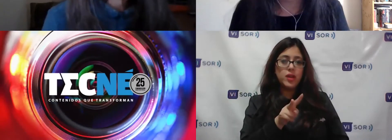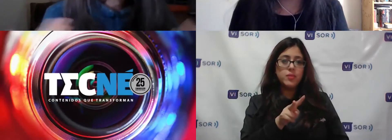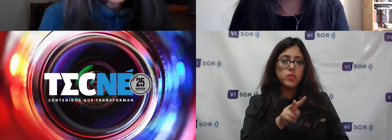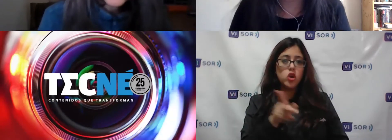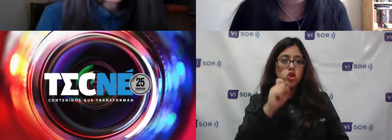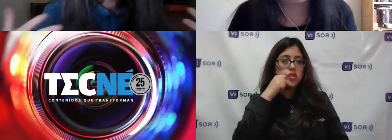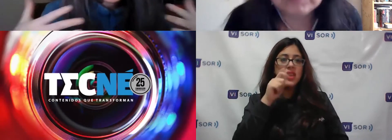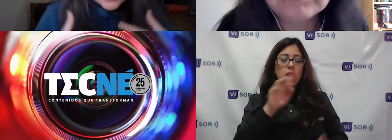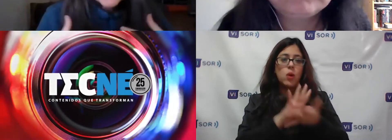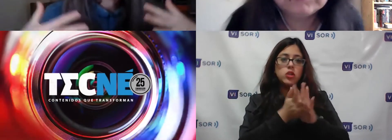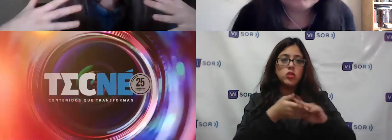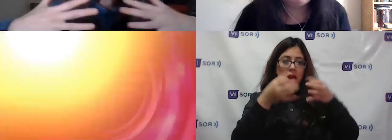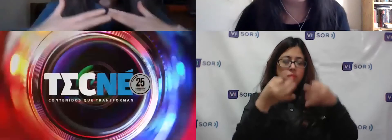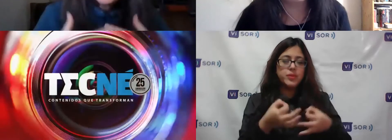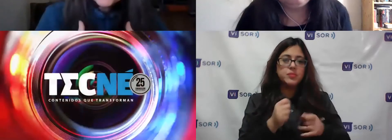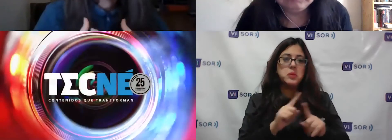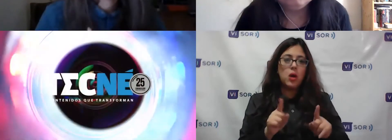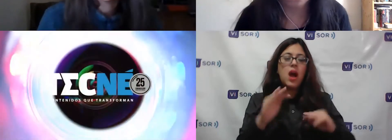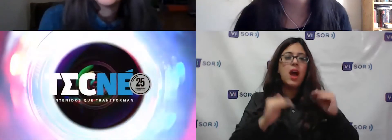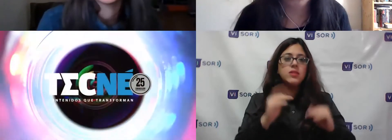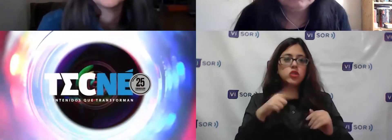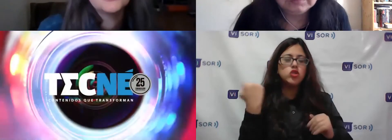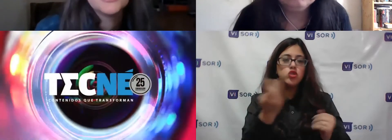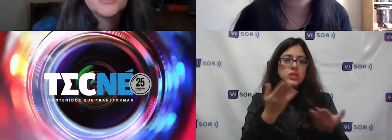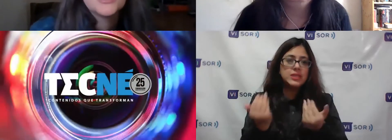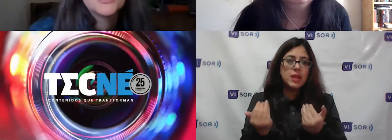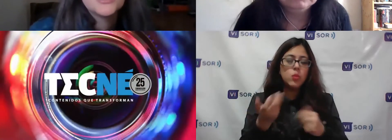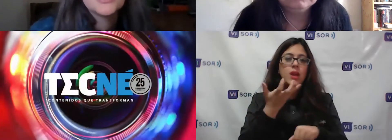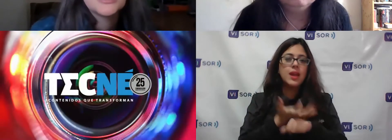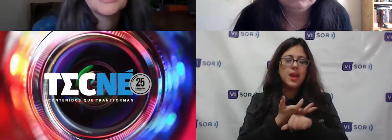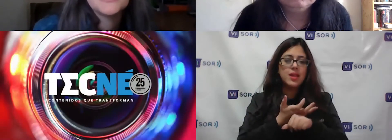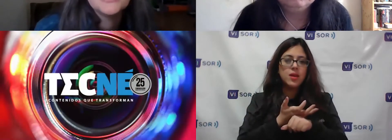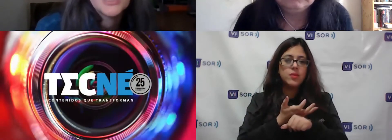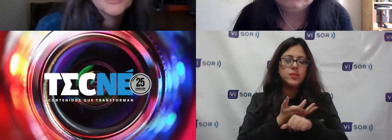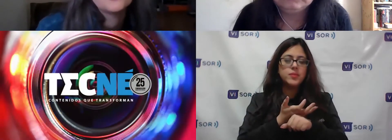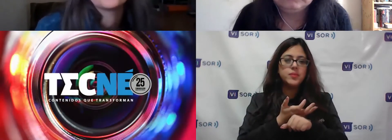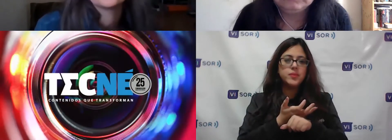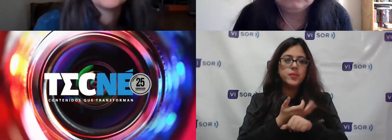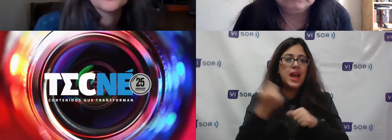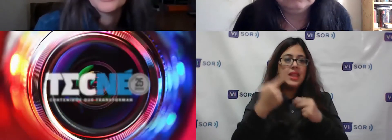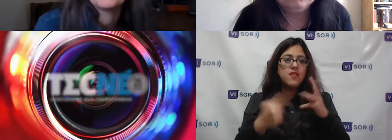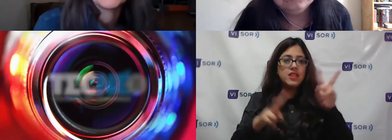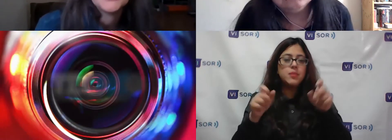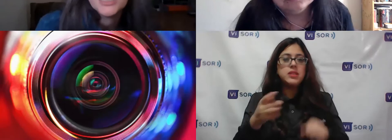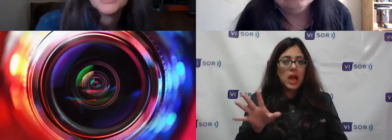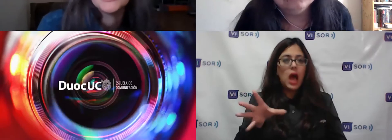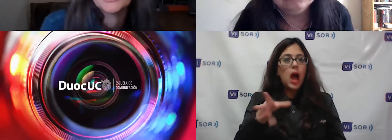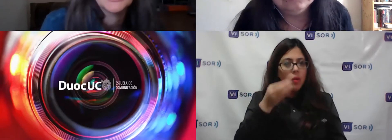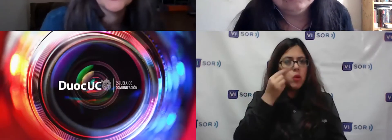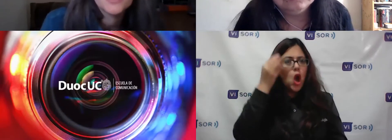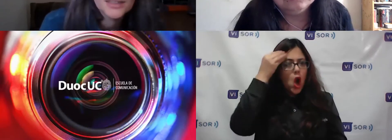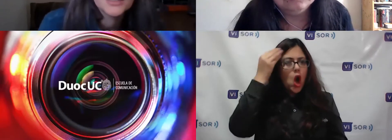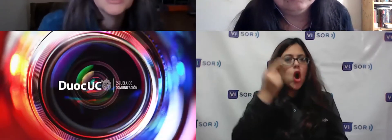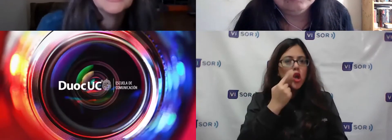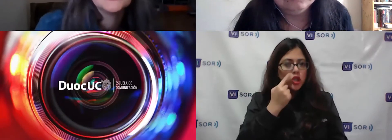distanciados es decir necesitamos que exista en las distintas áreas los conocimientos las empatías y las